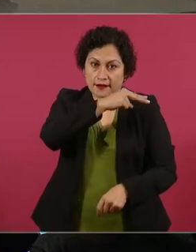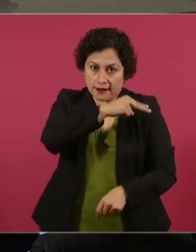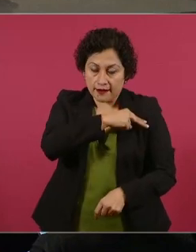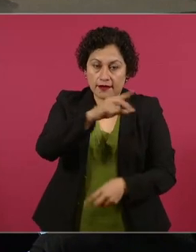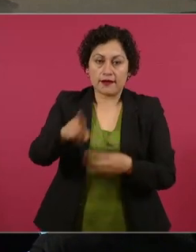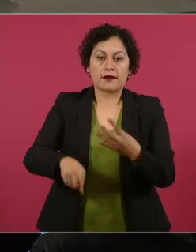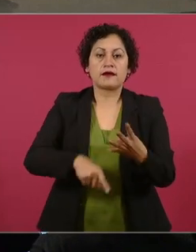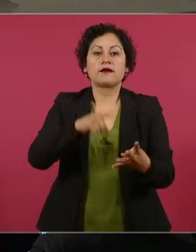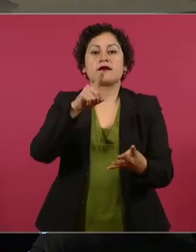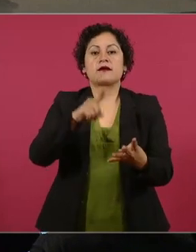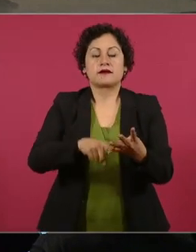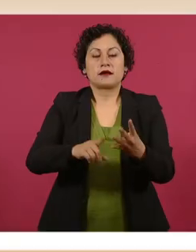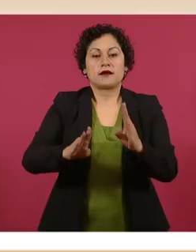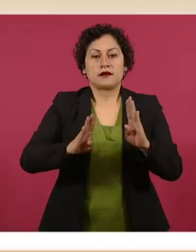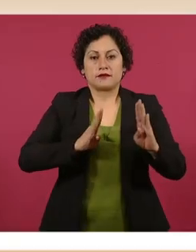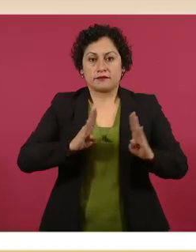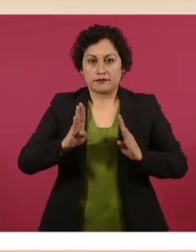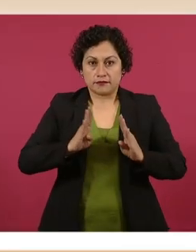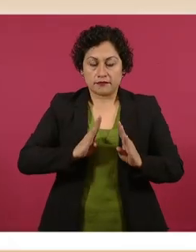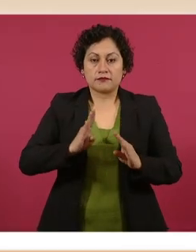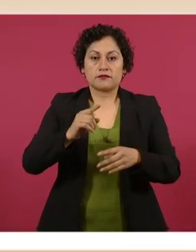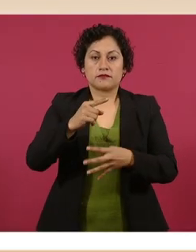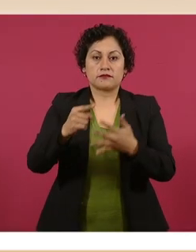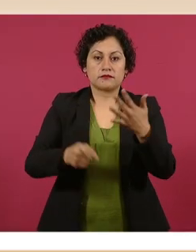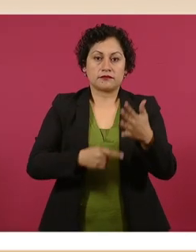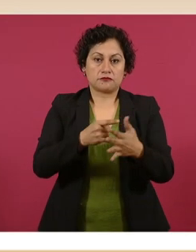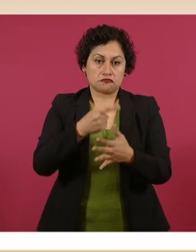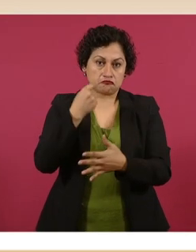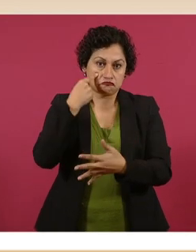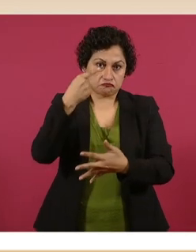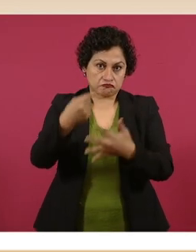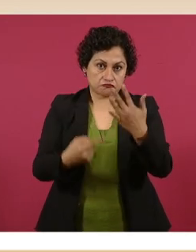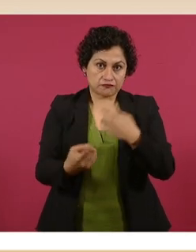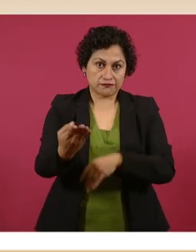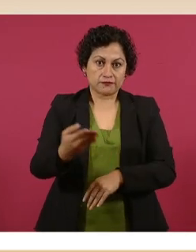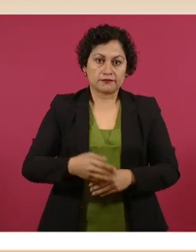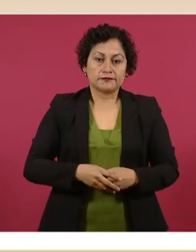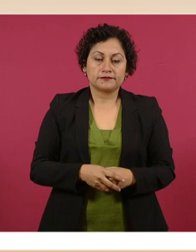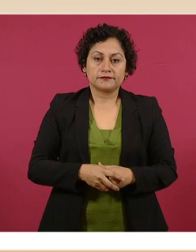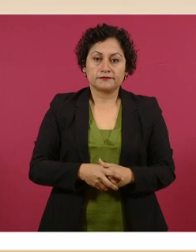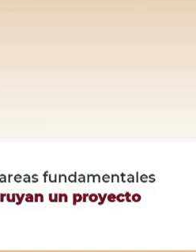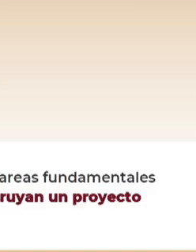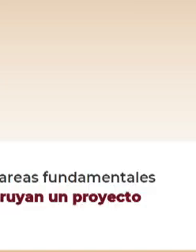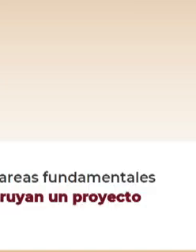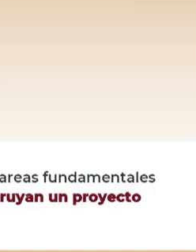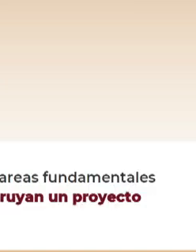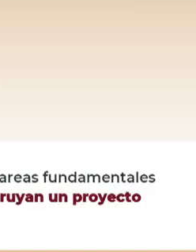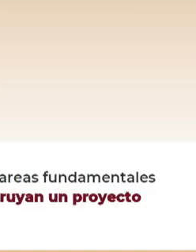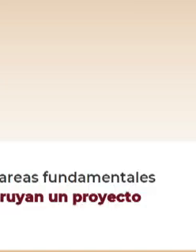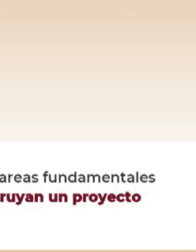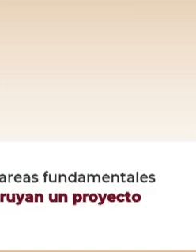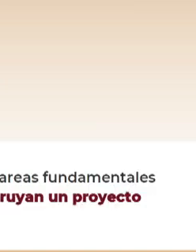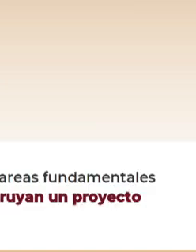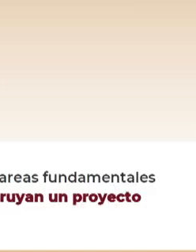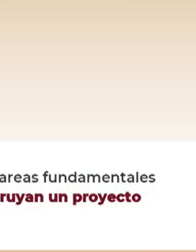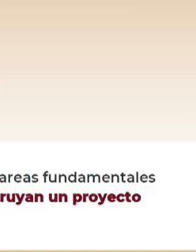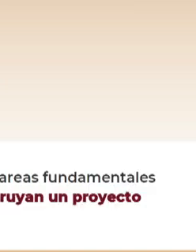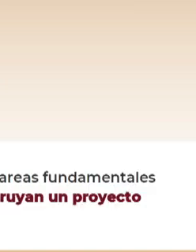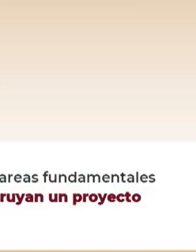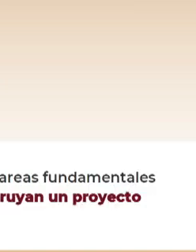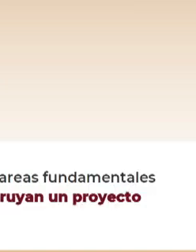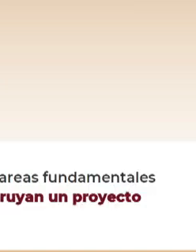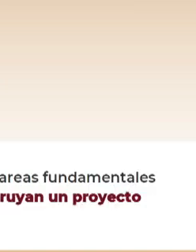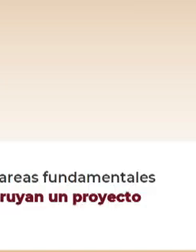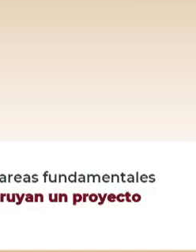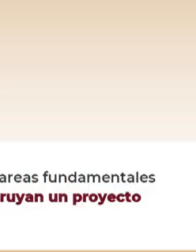la Fuerza Armada Permanente y personal médico y enfermeras y enfermeros. Se trata de un reconocimiento